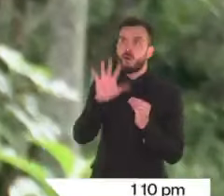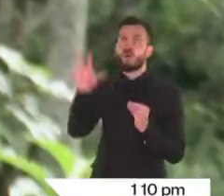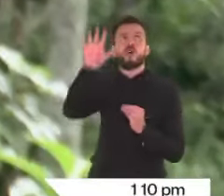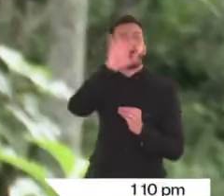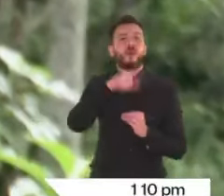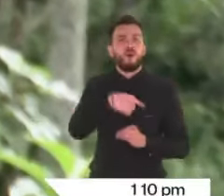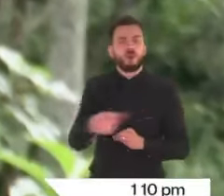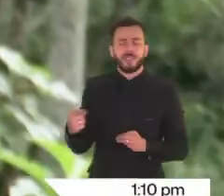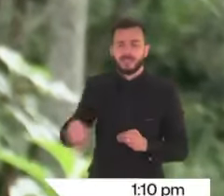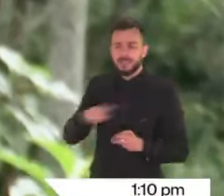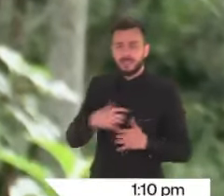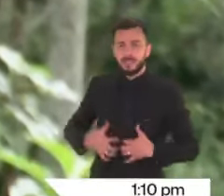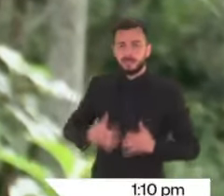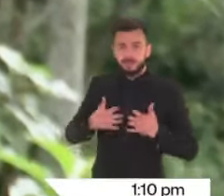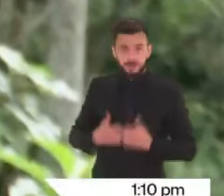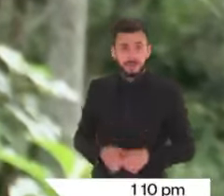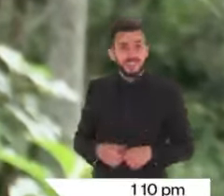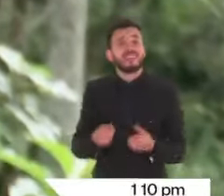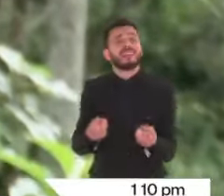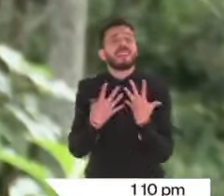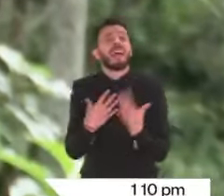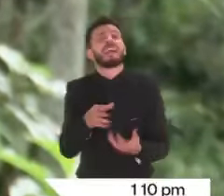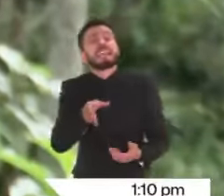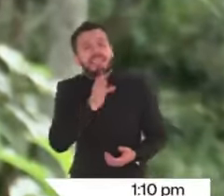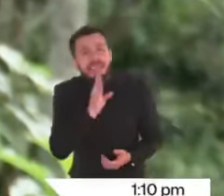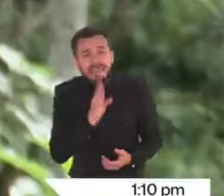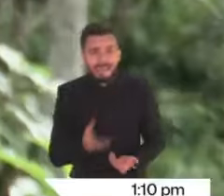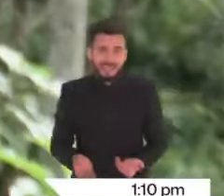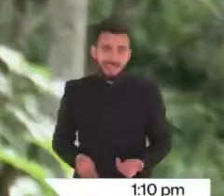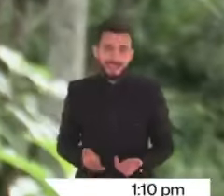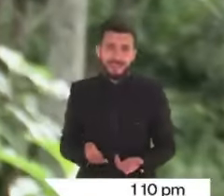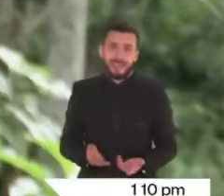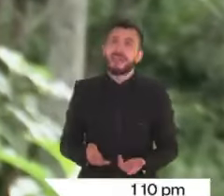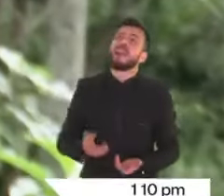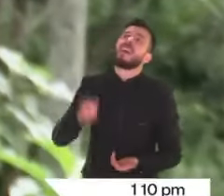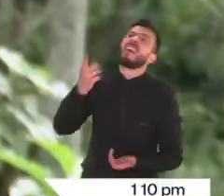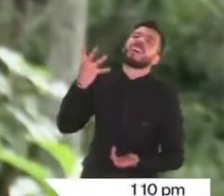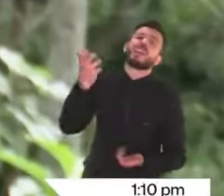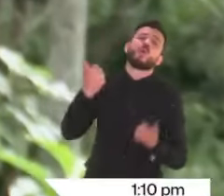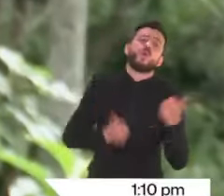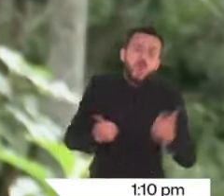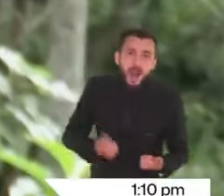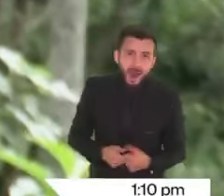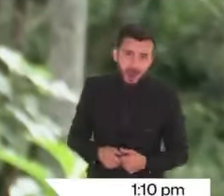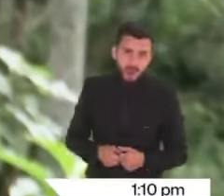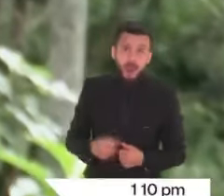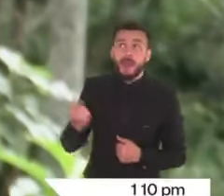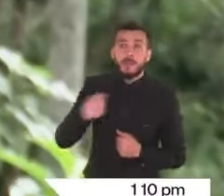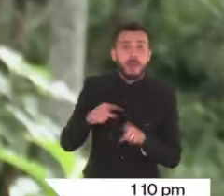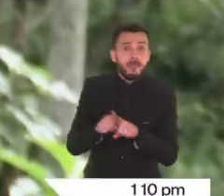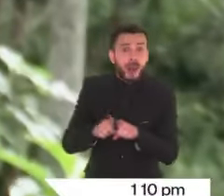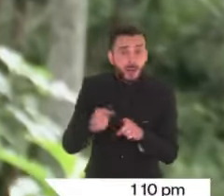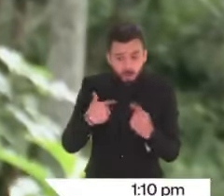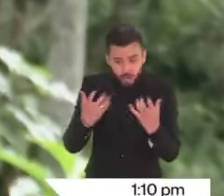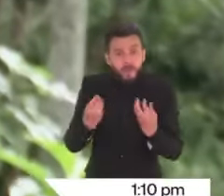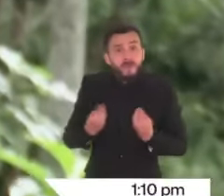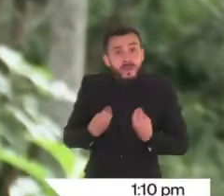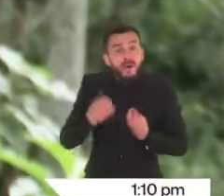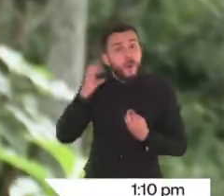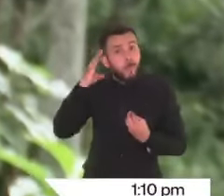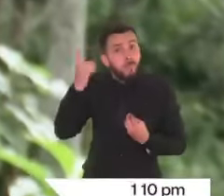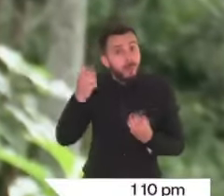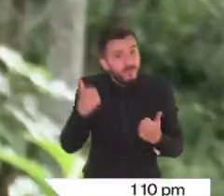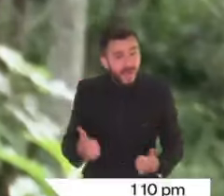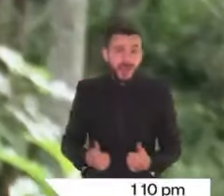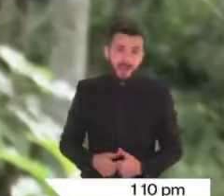Que hagan saber qué demandan, qué quieren, que nosotros queremos a mi hermana con vida. Para